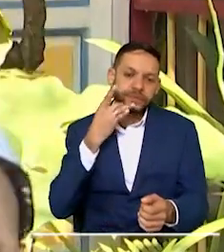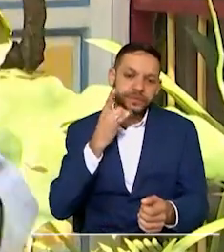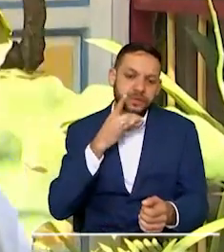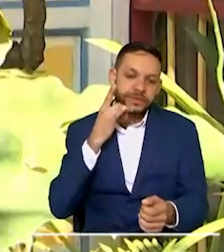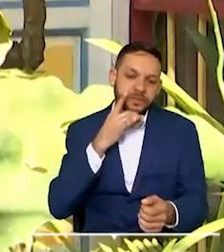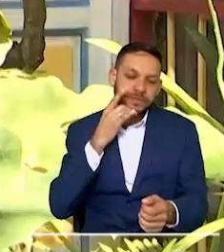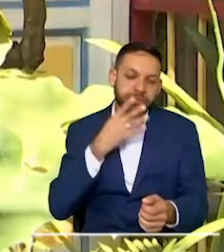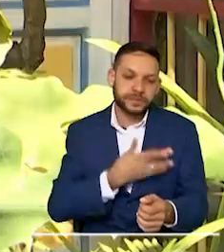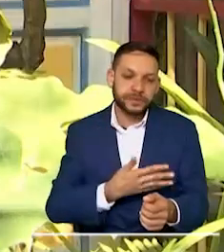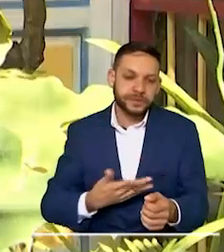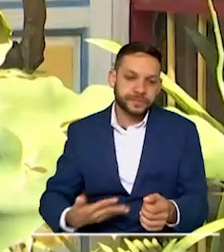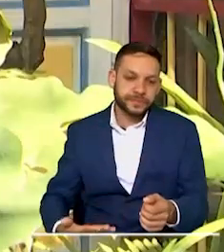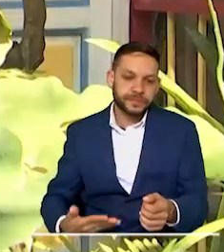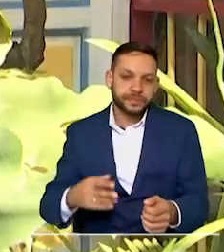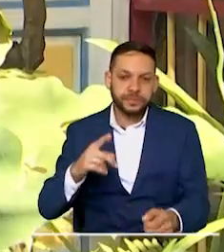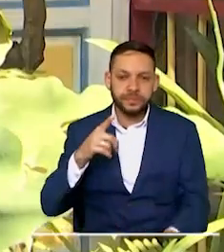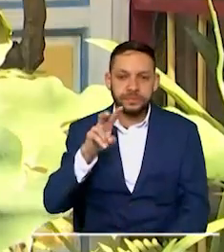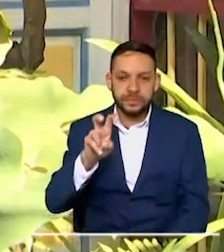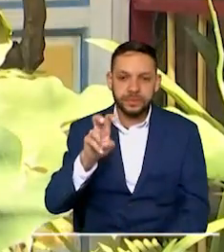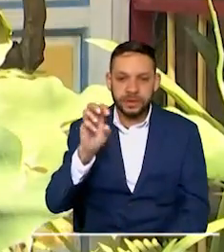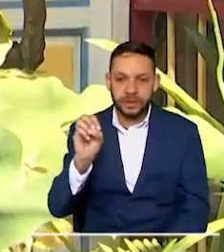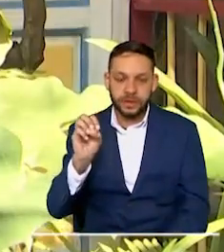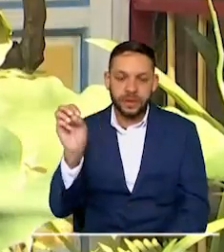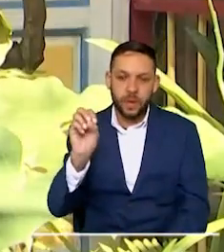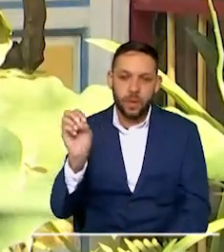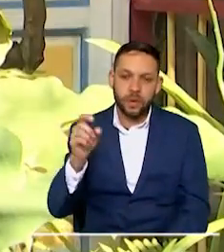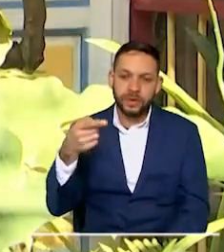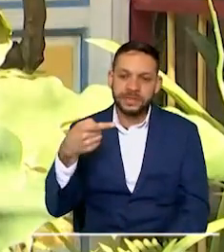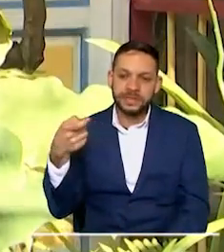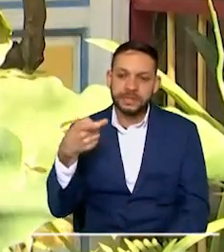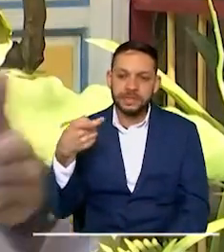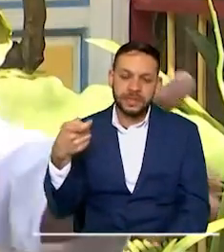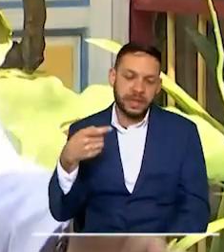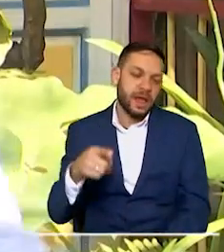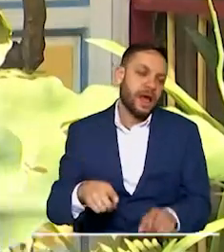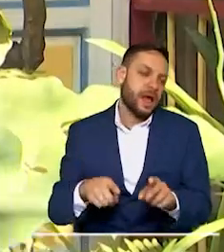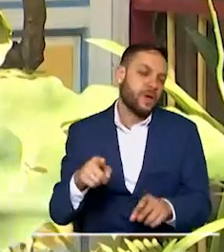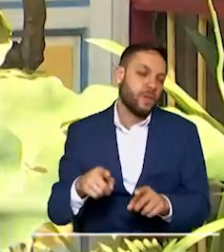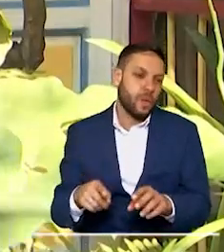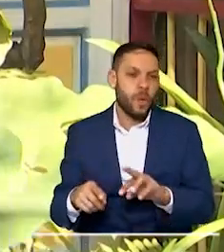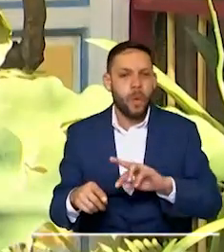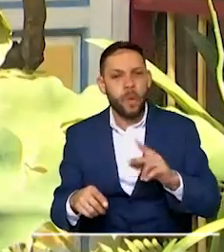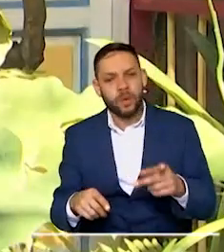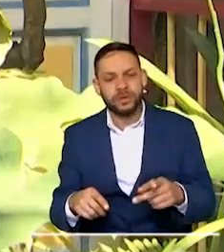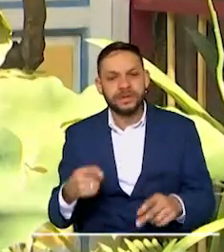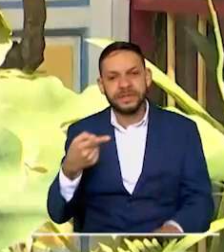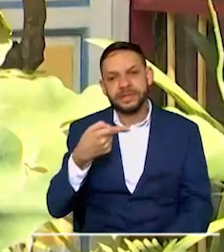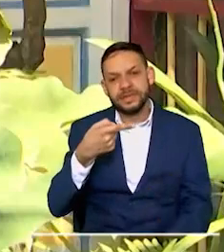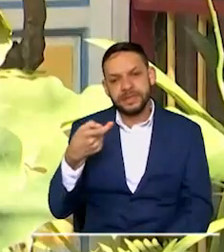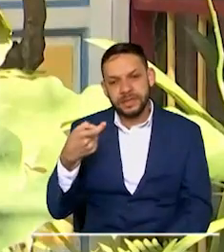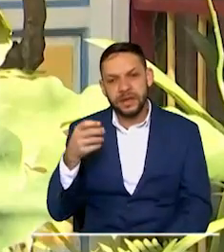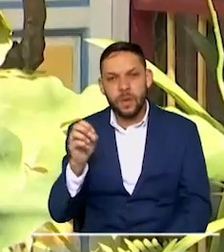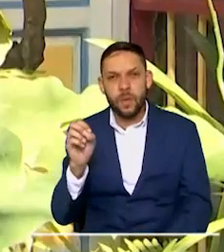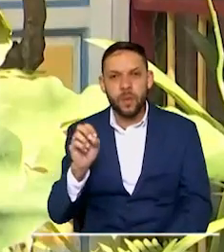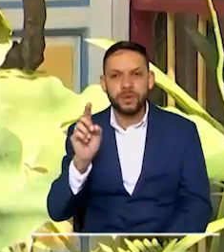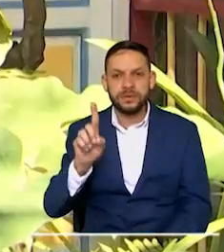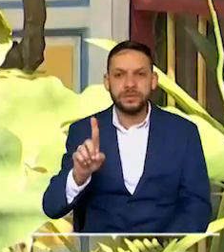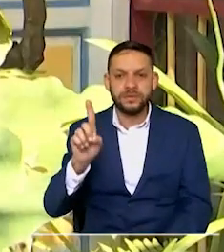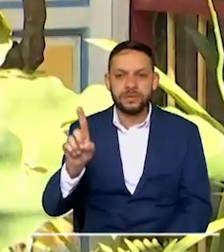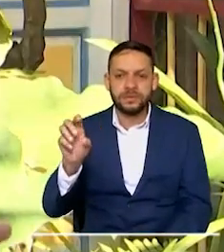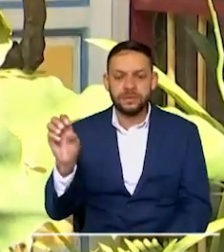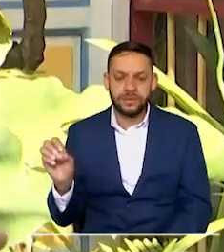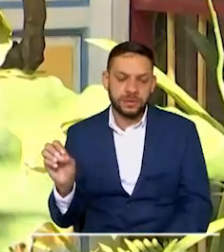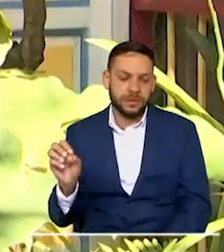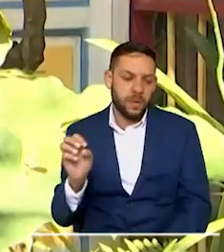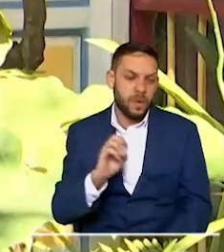estar entre 70 y 100. Pero para otros laboratorios es entre 70 y 110. Para otros